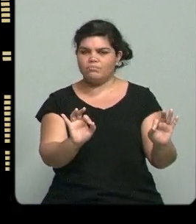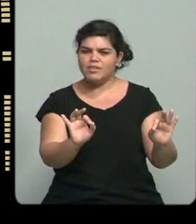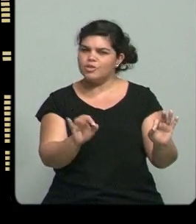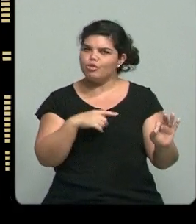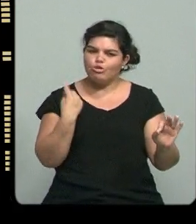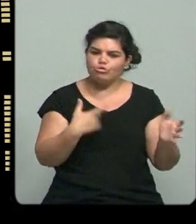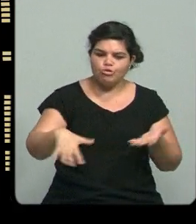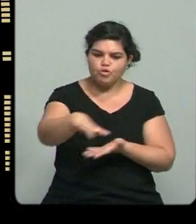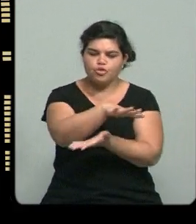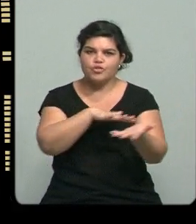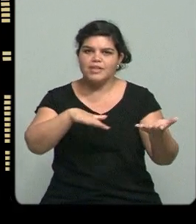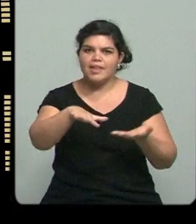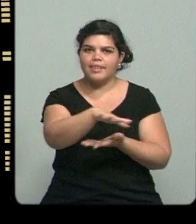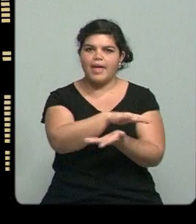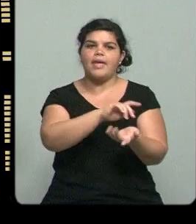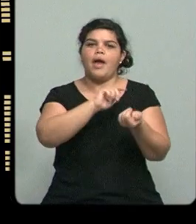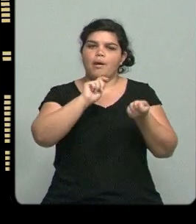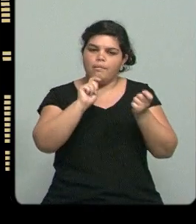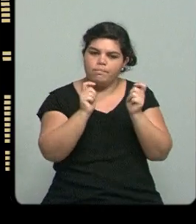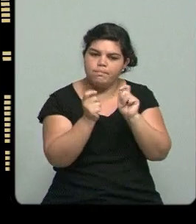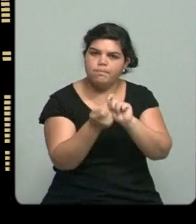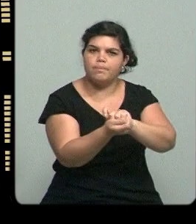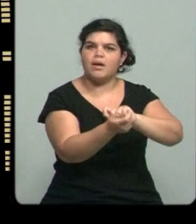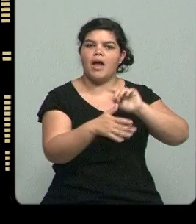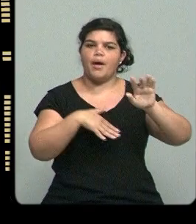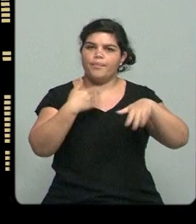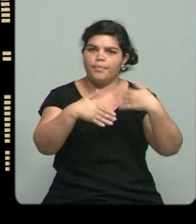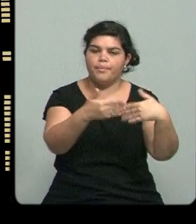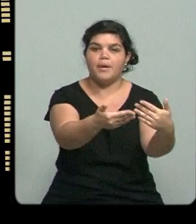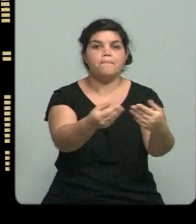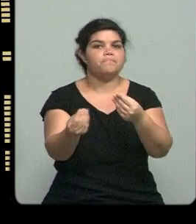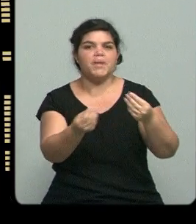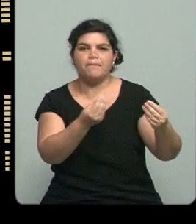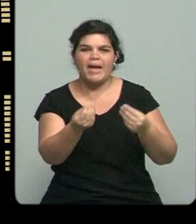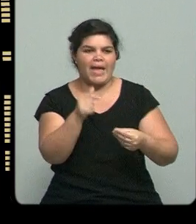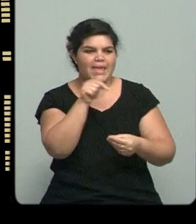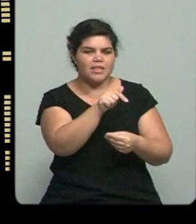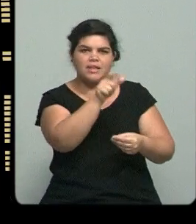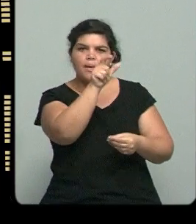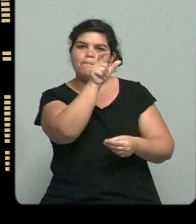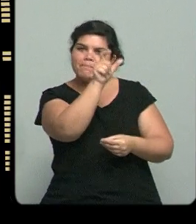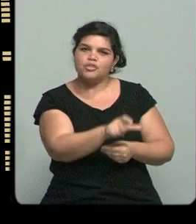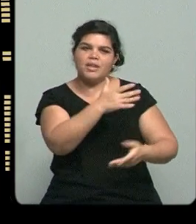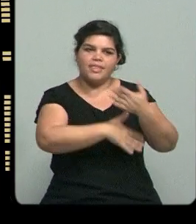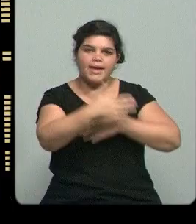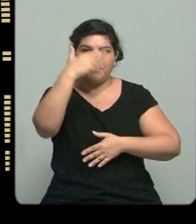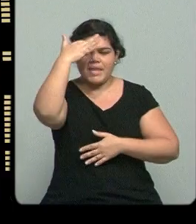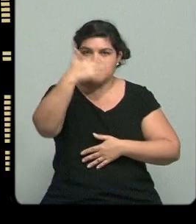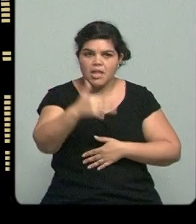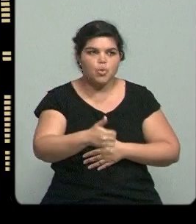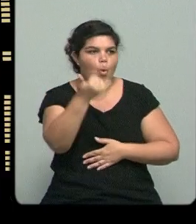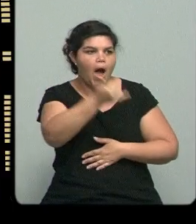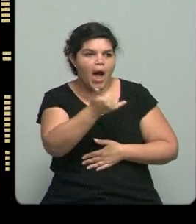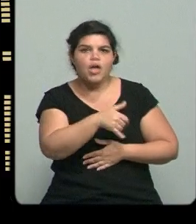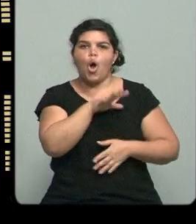sociedad nosotros hemos evolucionado para entender a esa discapacidad intelectual y para darle herramientas y posibilidades a esa gente.